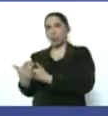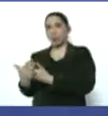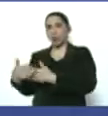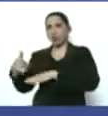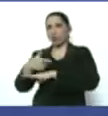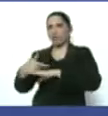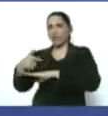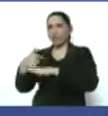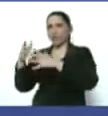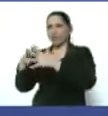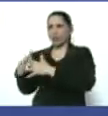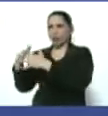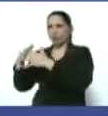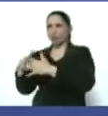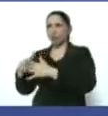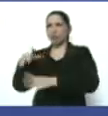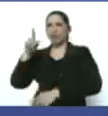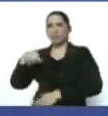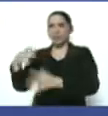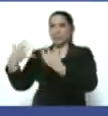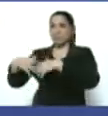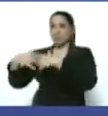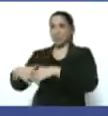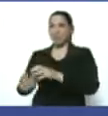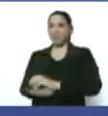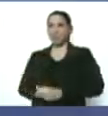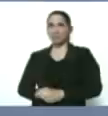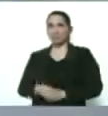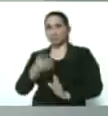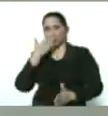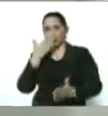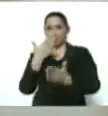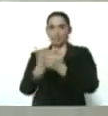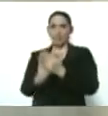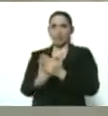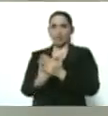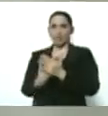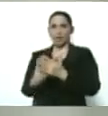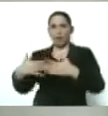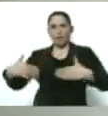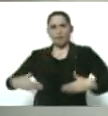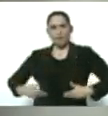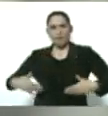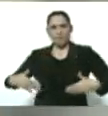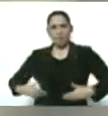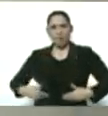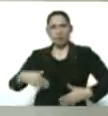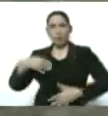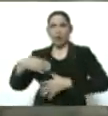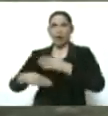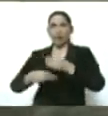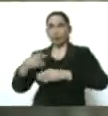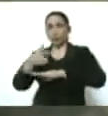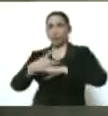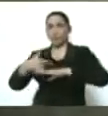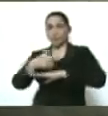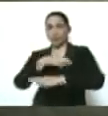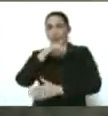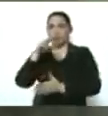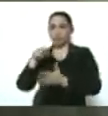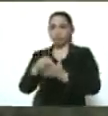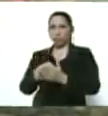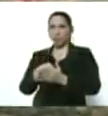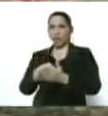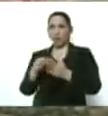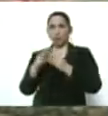de los Estados Unidos y de las corporaciones, frente a un esfuerzo que ha hecho el gobierno nacional y todo el equipo